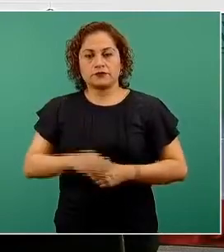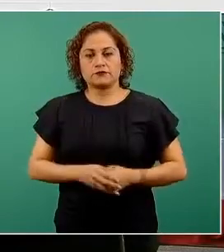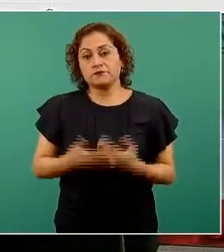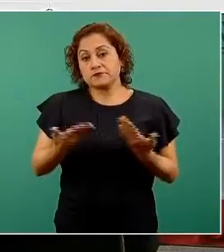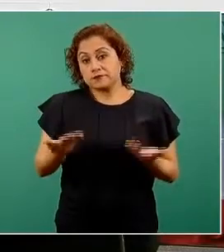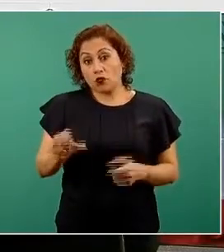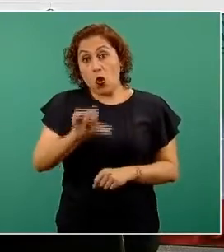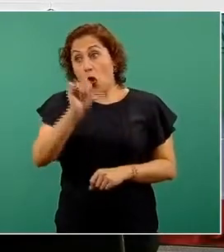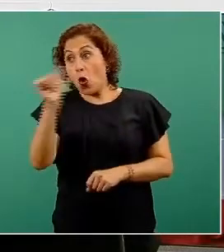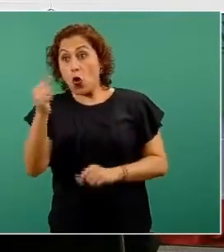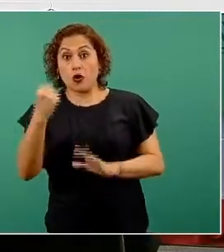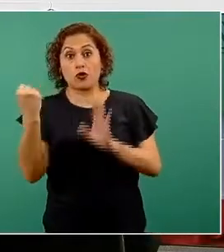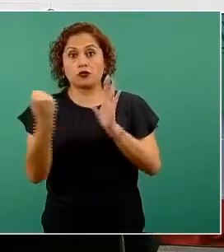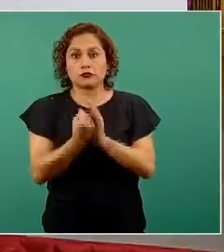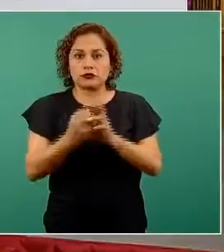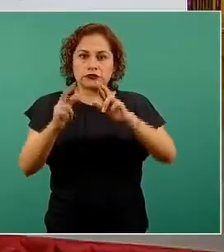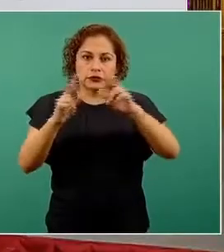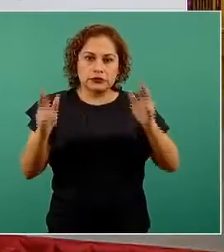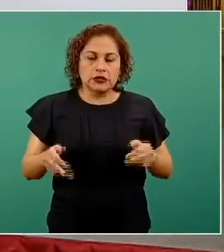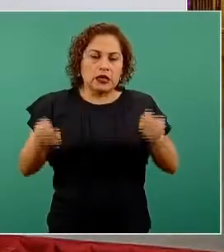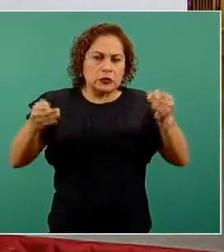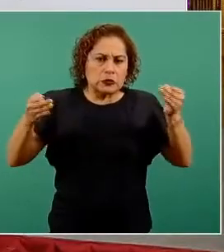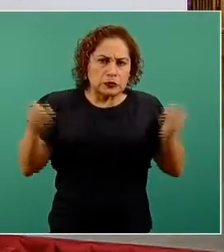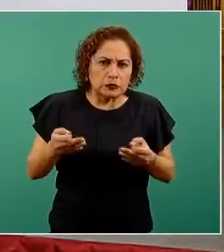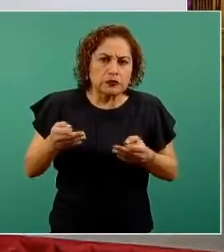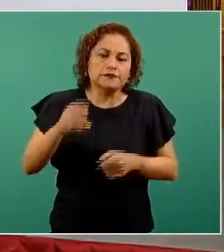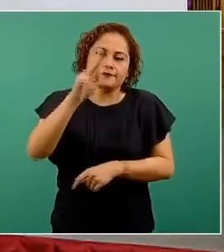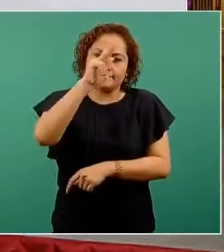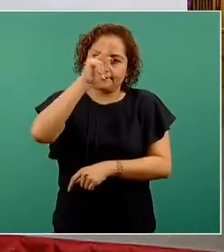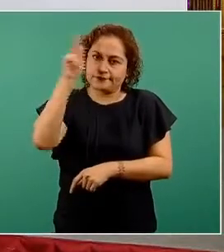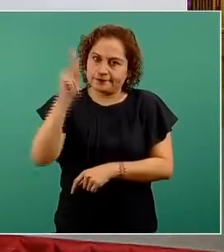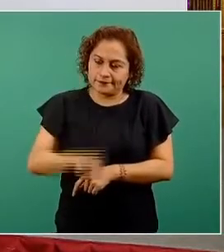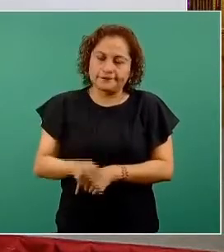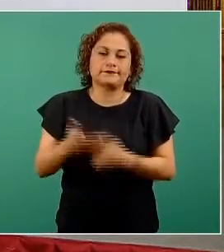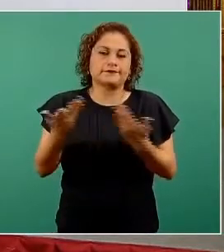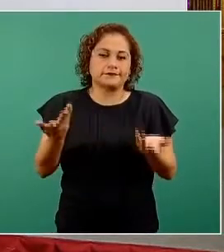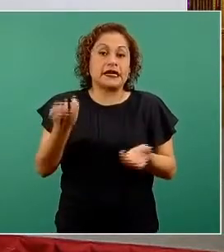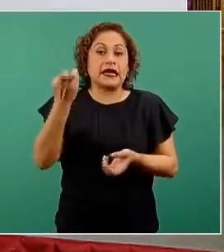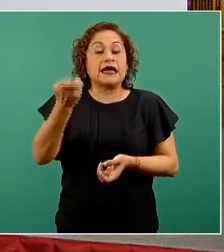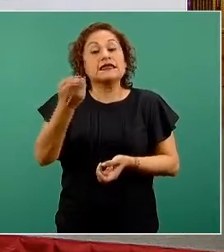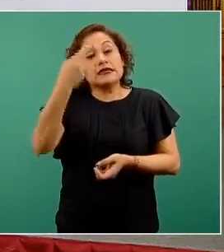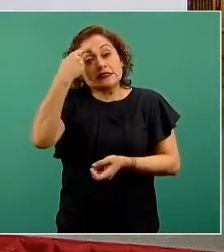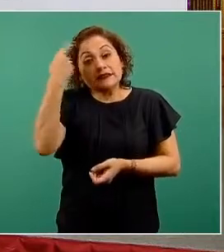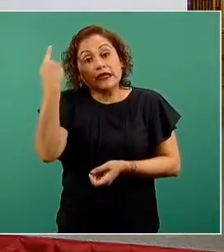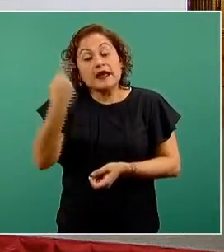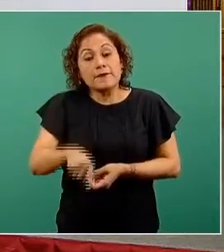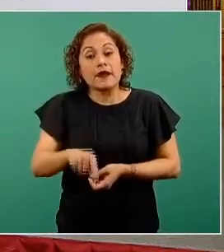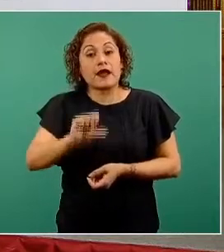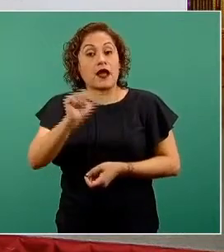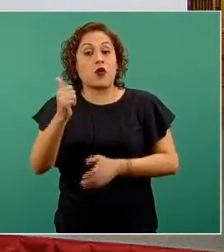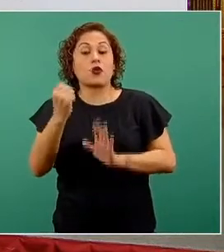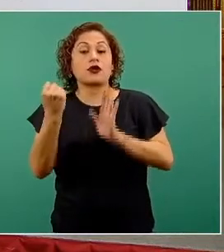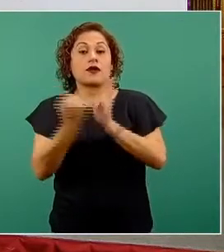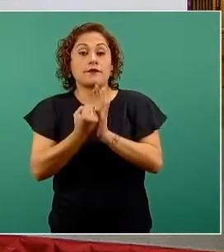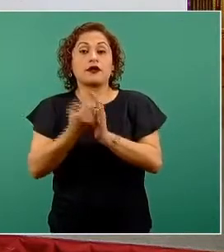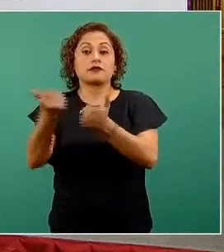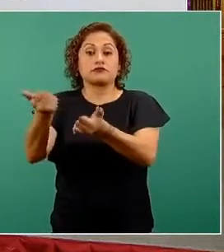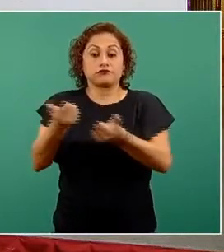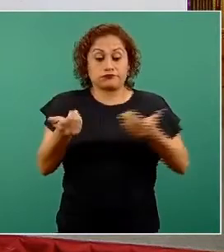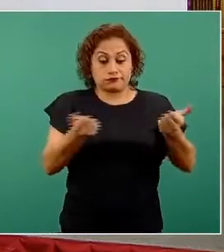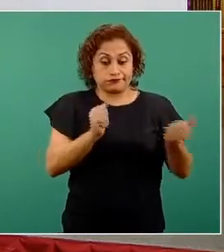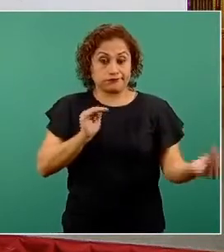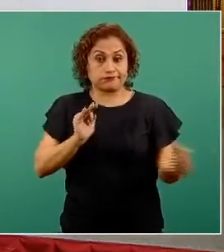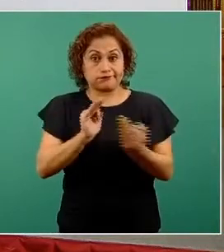la infraestructura de ultracongelación. En ciudades intermedias es más conveniente o más factible el utilizar otras